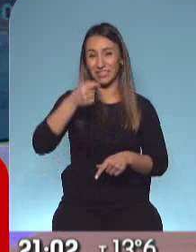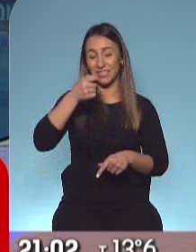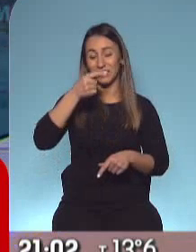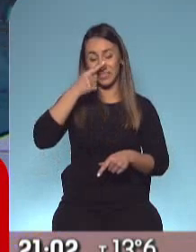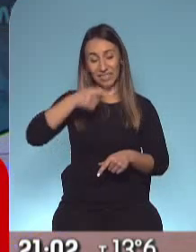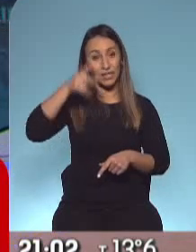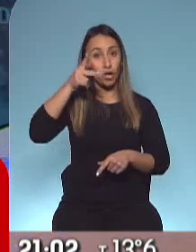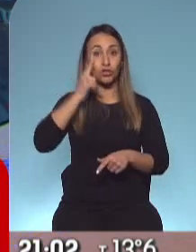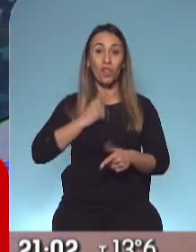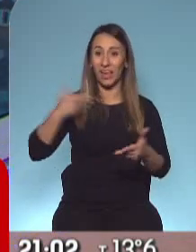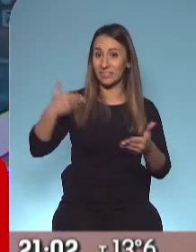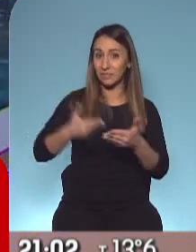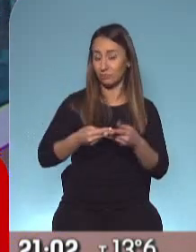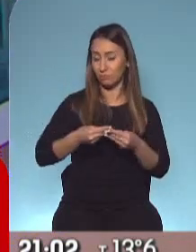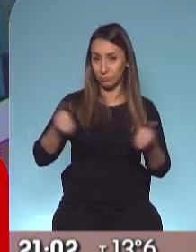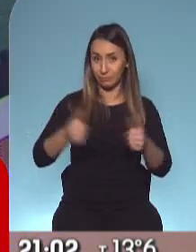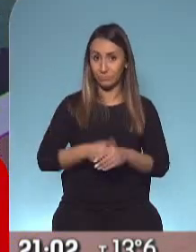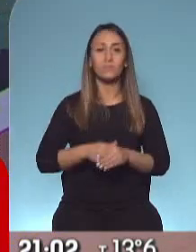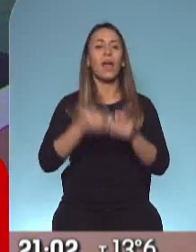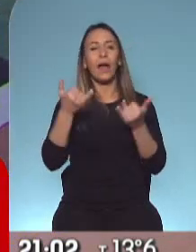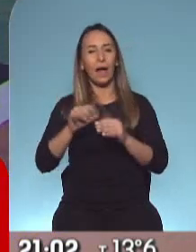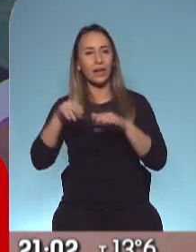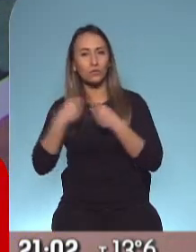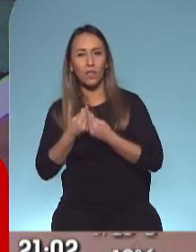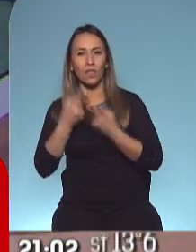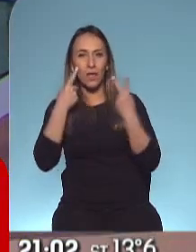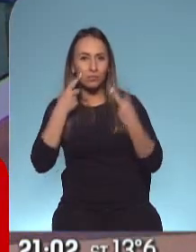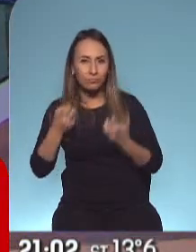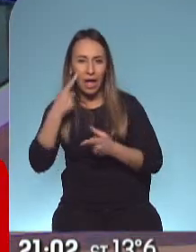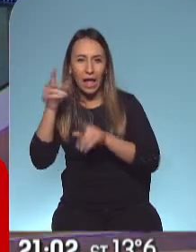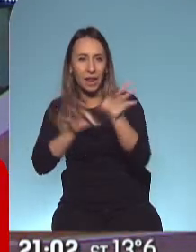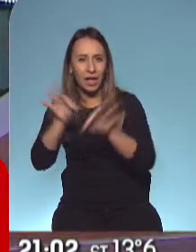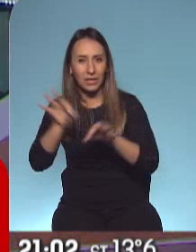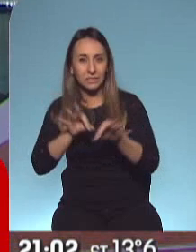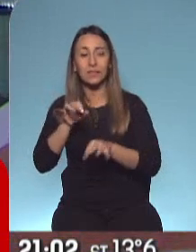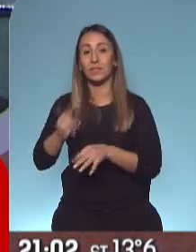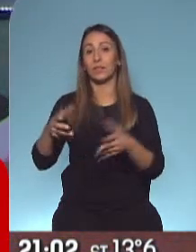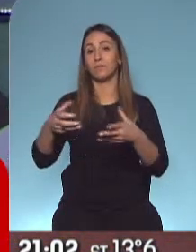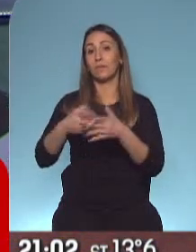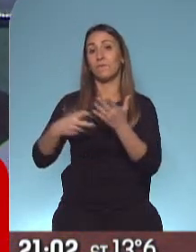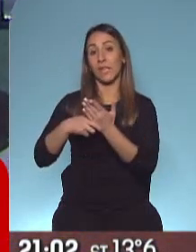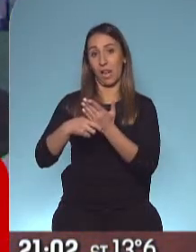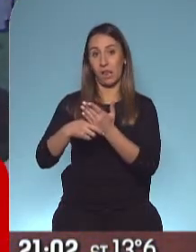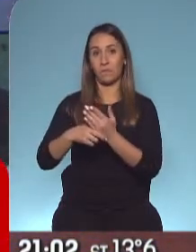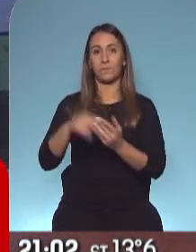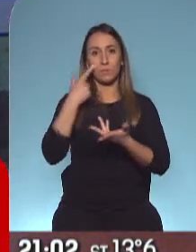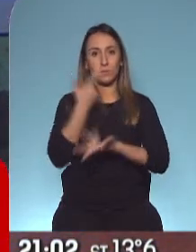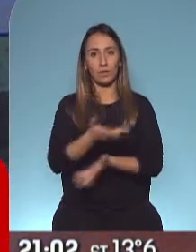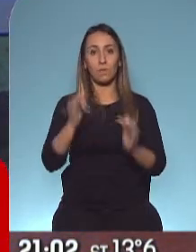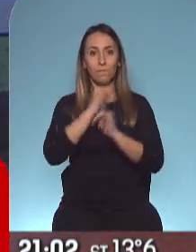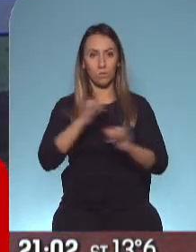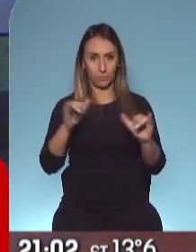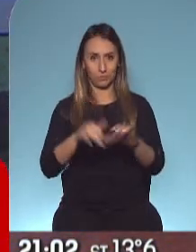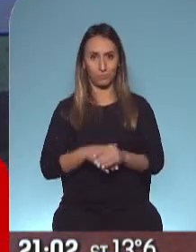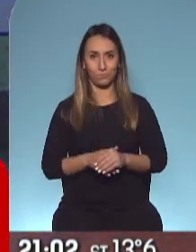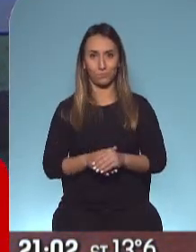comenzaron a llegar son algunos de los resultados de las pericias tecnológicas y científicas que está llevando a cabo la Fiscalía. Vamos a compartir el informe de nuestros enviados.